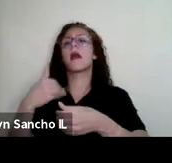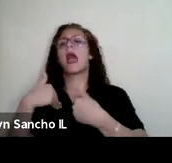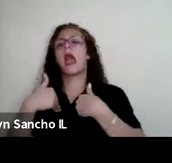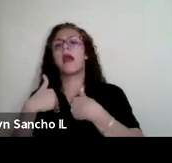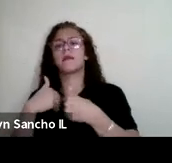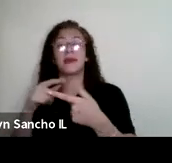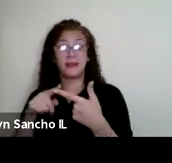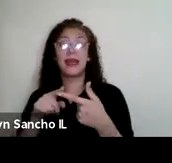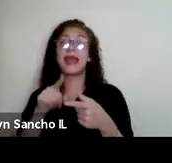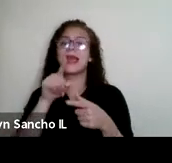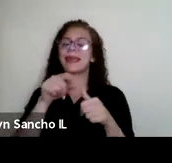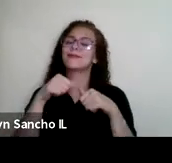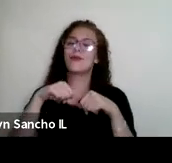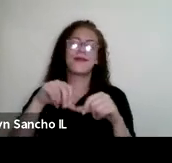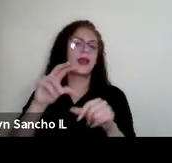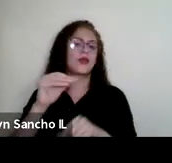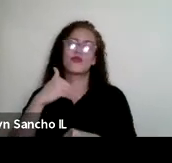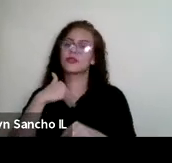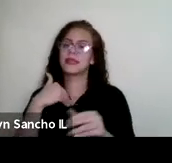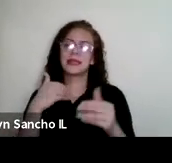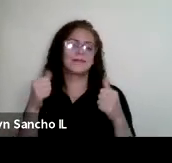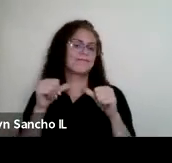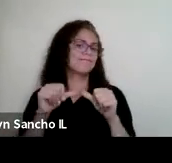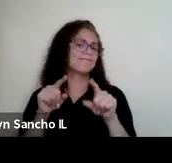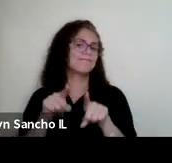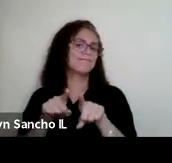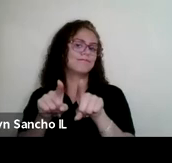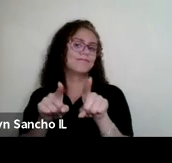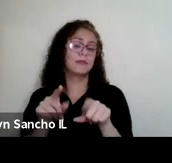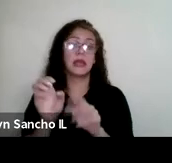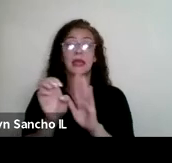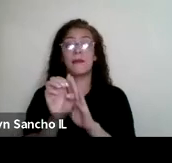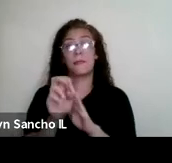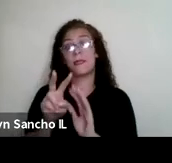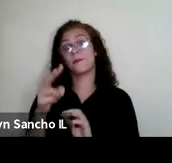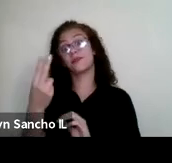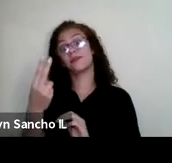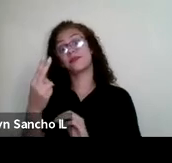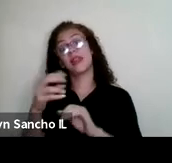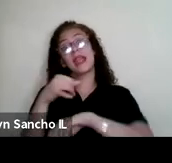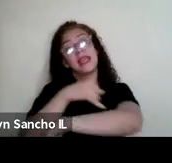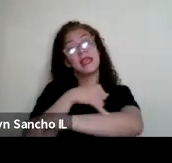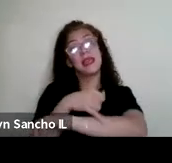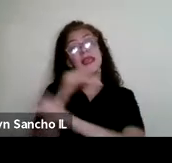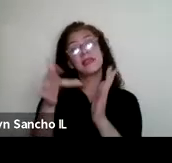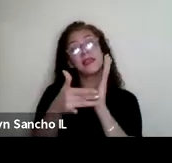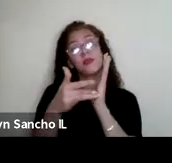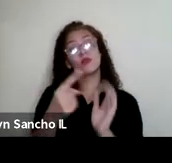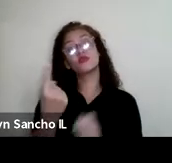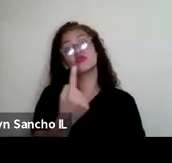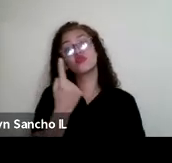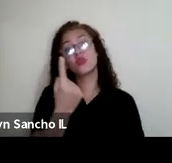¿verdad? Todavía no tenemos paridad, y al contrario, por ejemplo, en ingeniería y tecnología, solamente